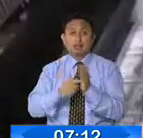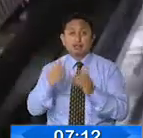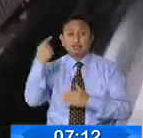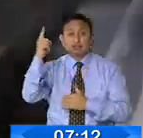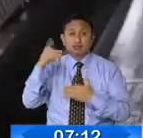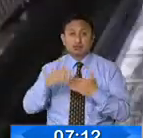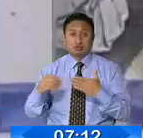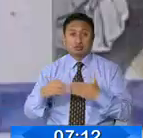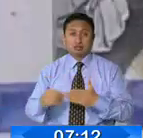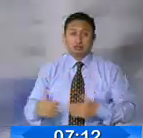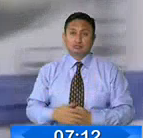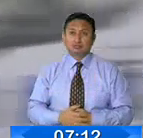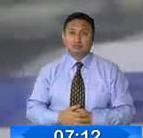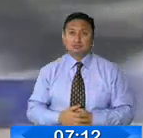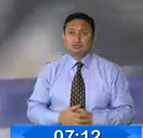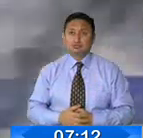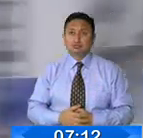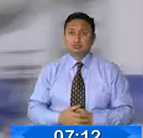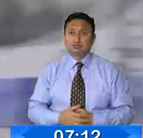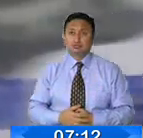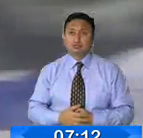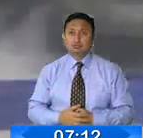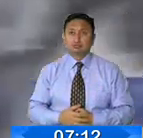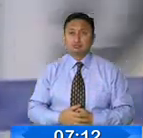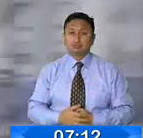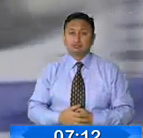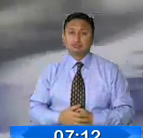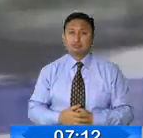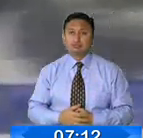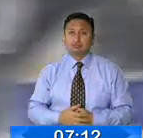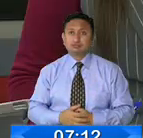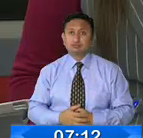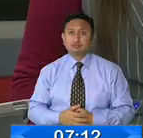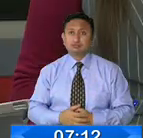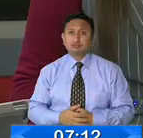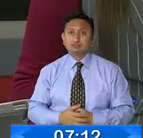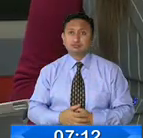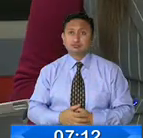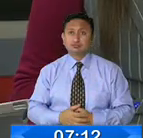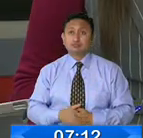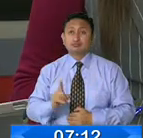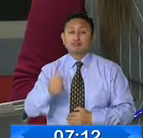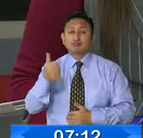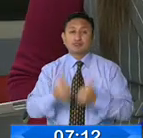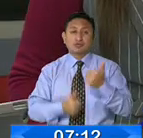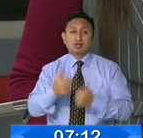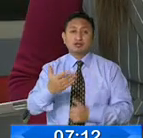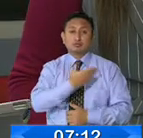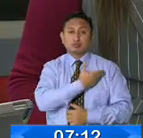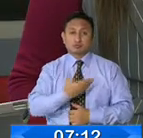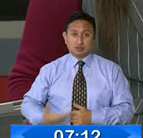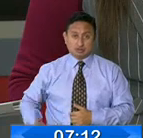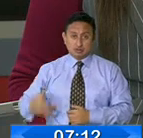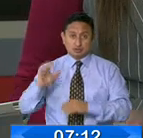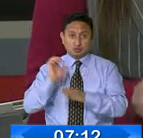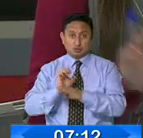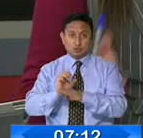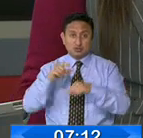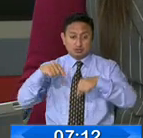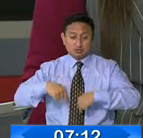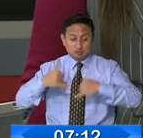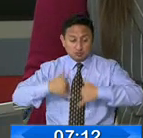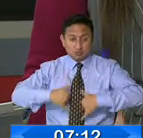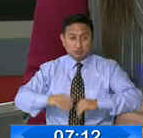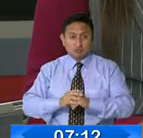de dólares, informó Jorge Escobar. Y los candidatos a la presidencia de la República